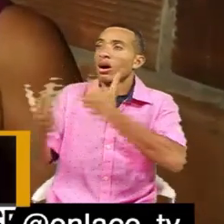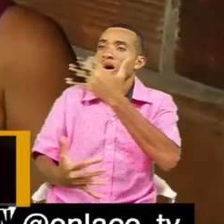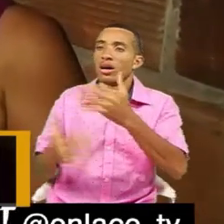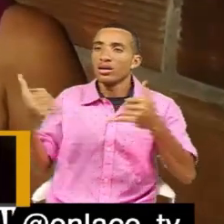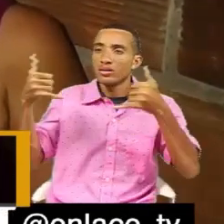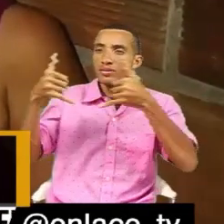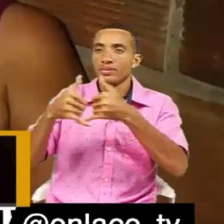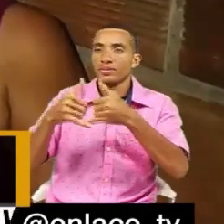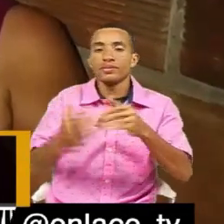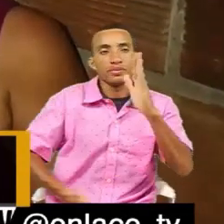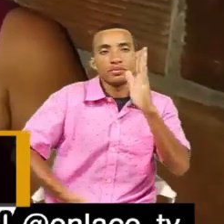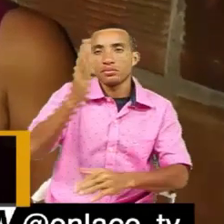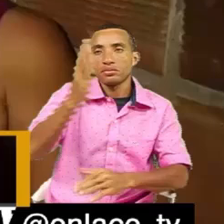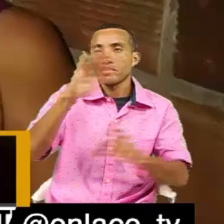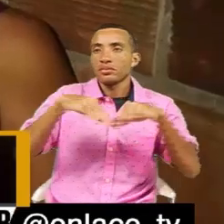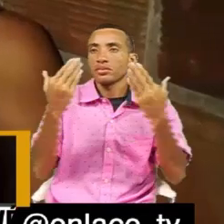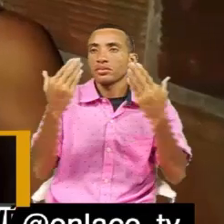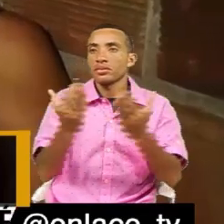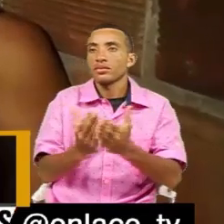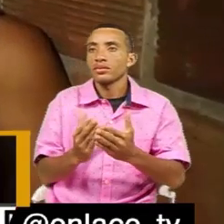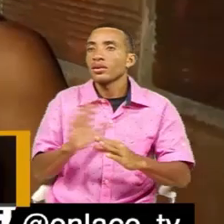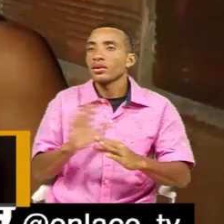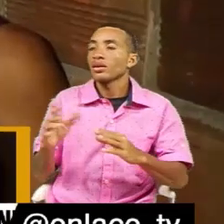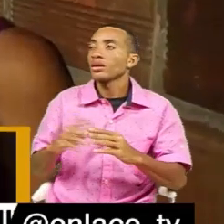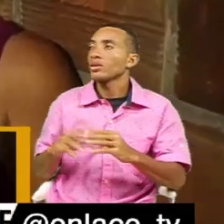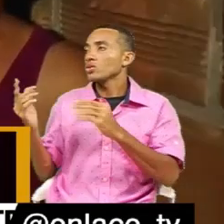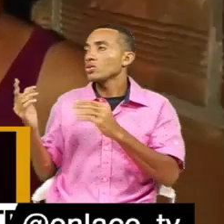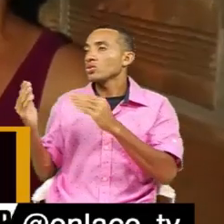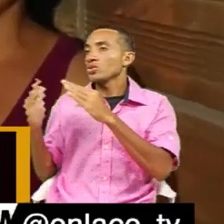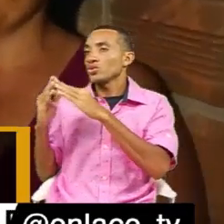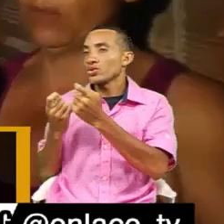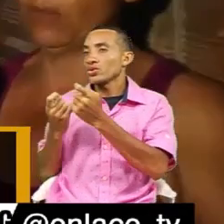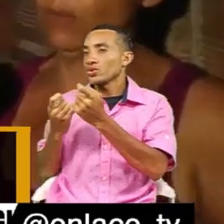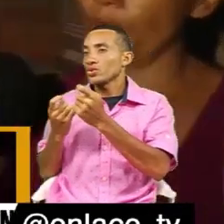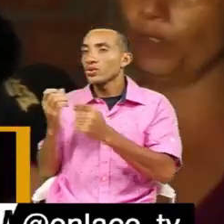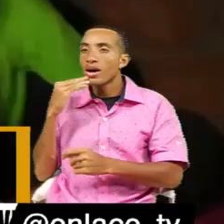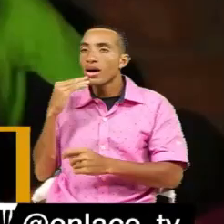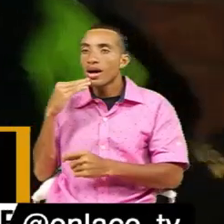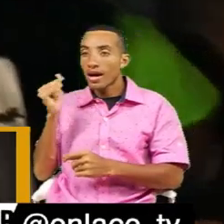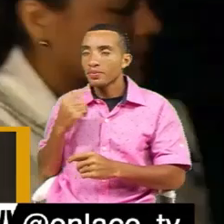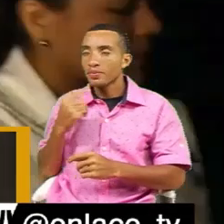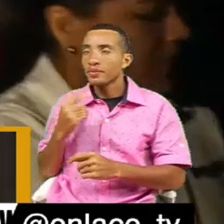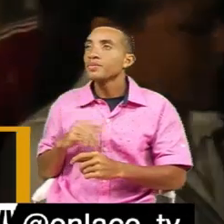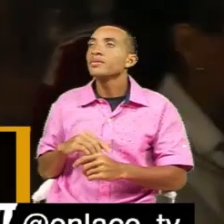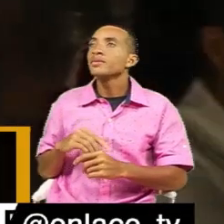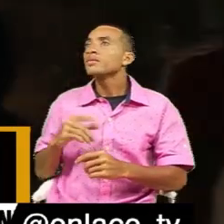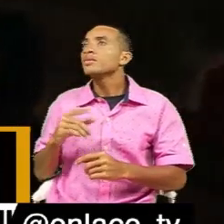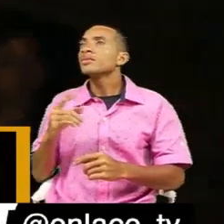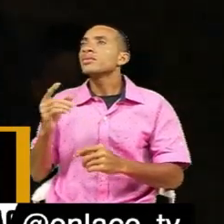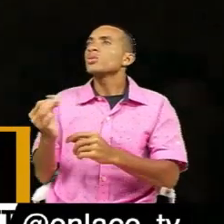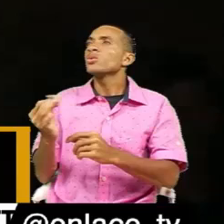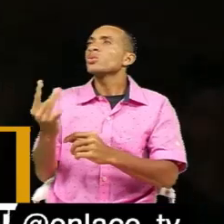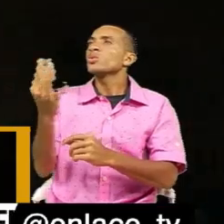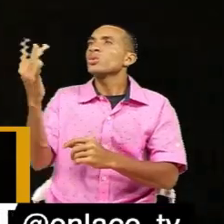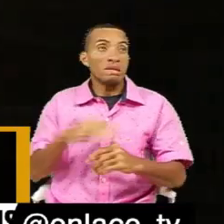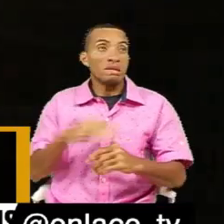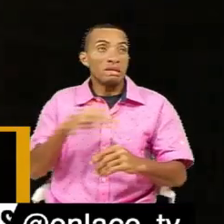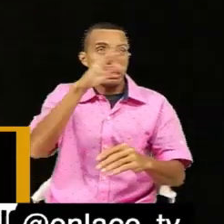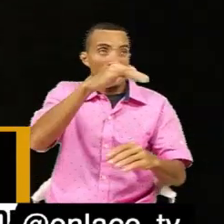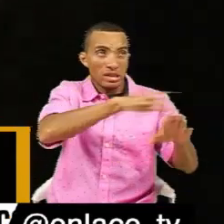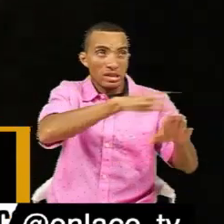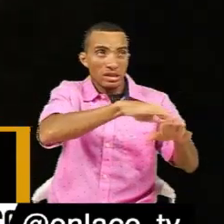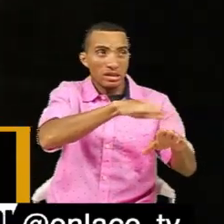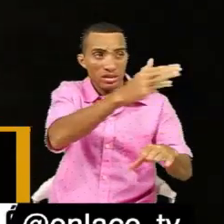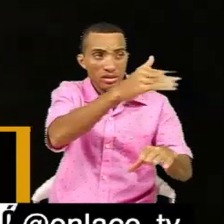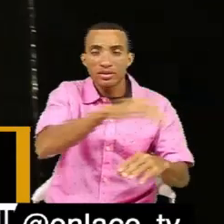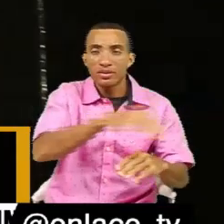para el colegio. Y cuando ella, una vecina, le avisó que la casa estaba echando humo, entonces ella se devolvió, ella pensó que yo estaba acá adentro, entonces ella empezó a tocar